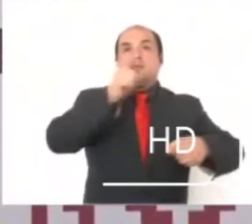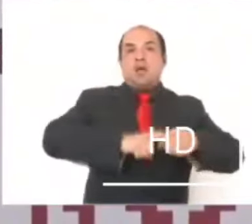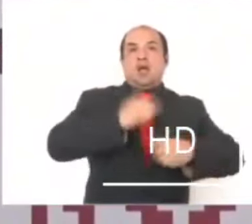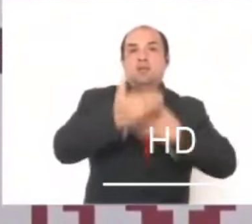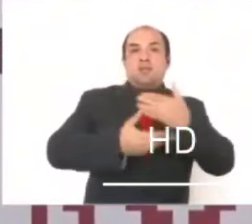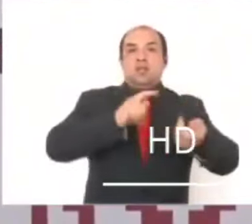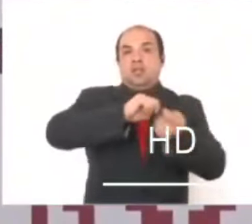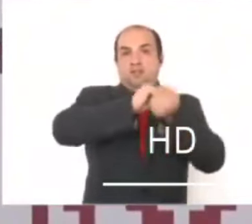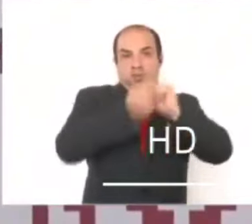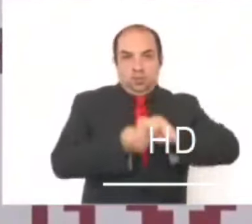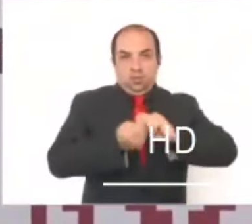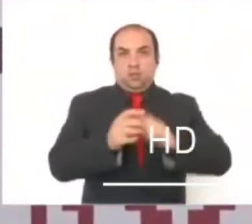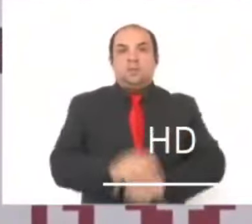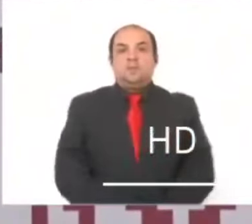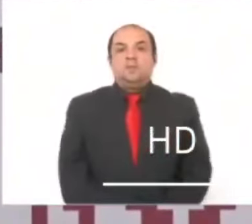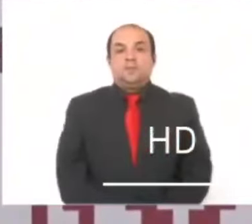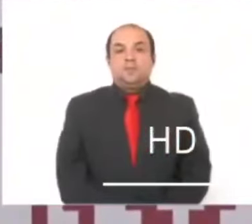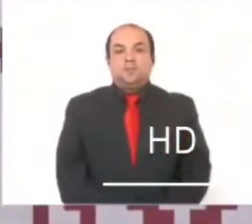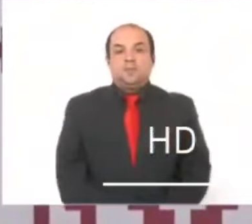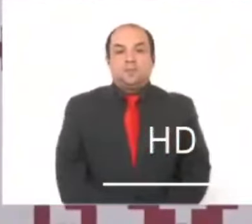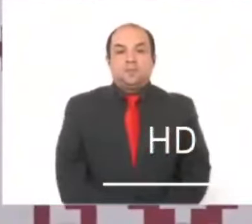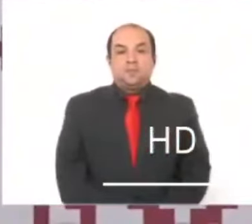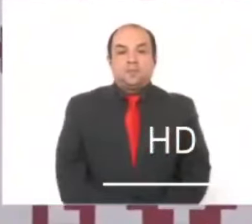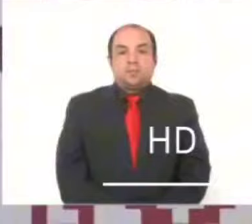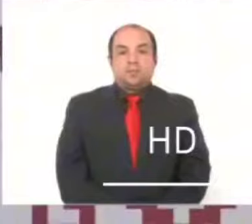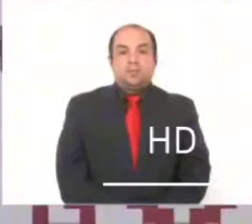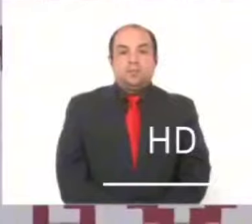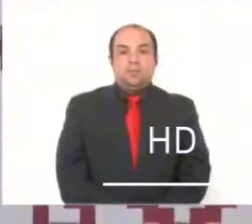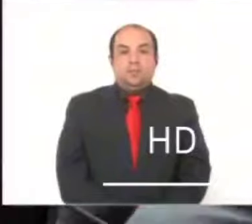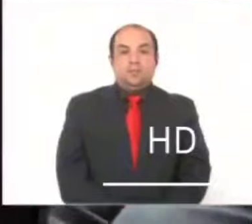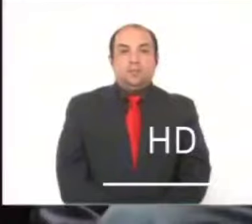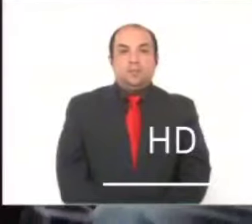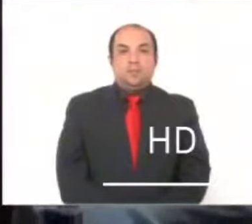este proceso de transformación. ¿Sí?